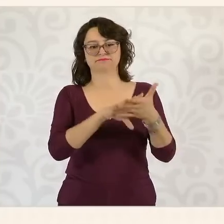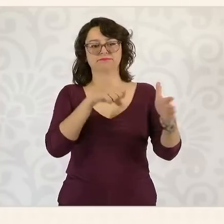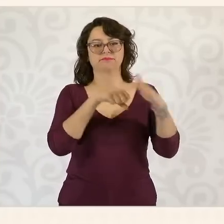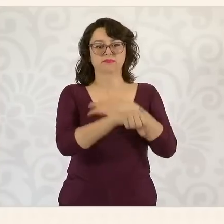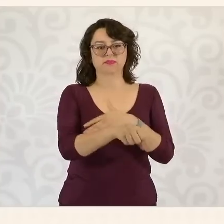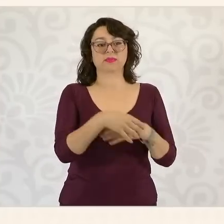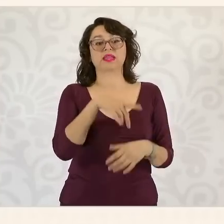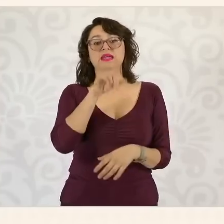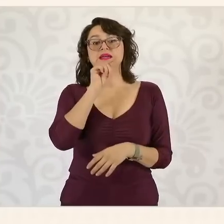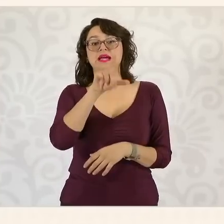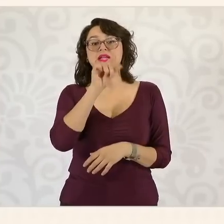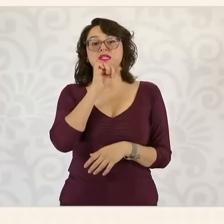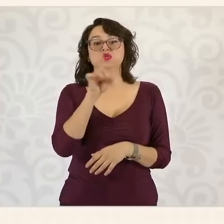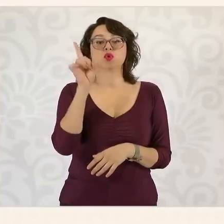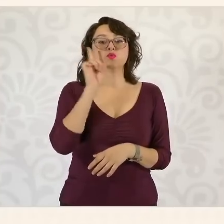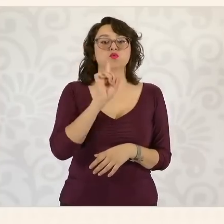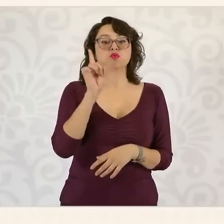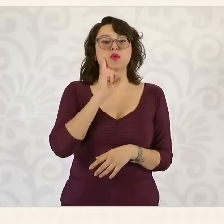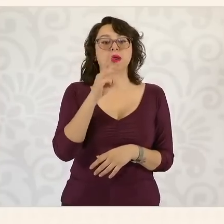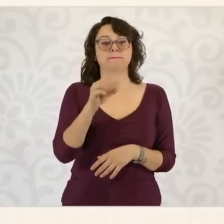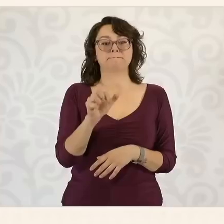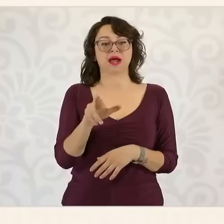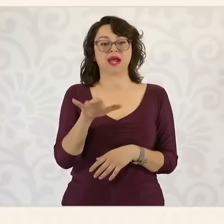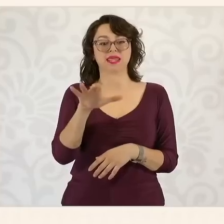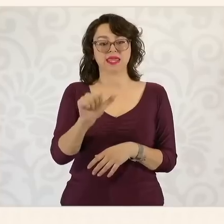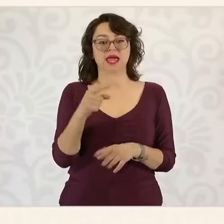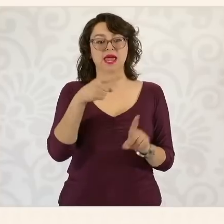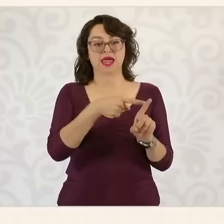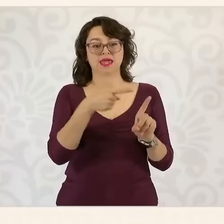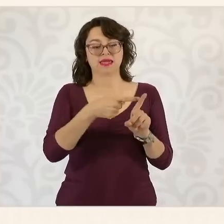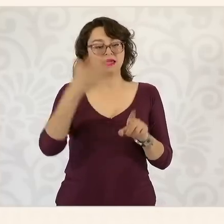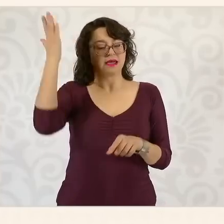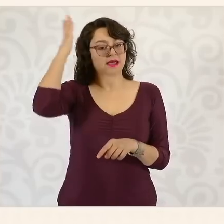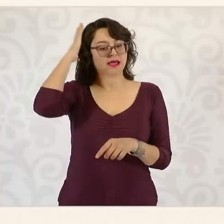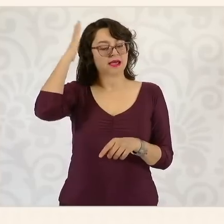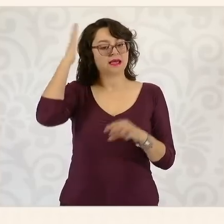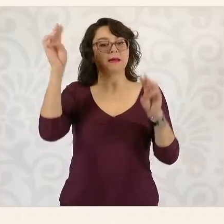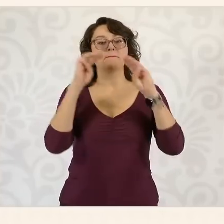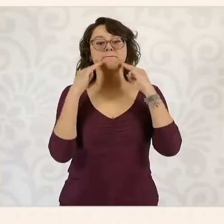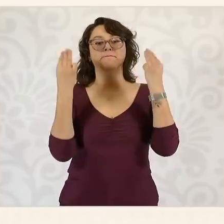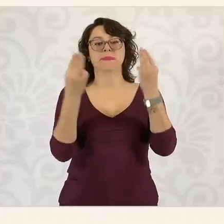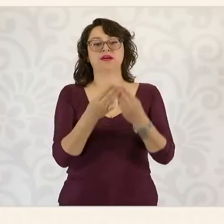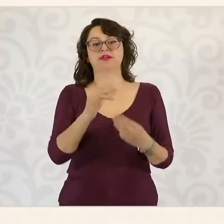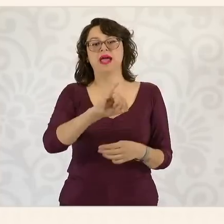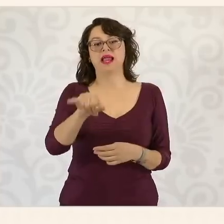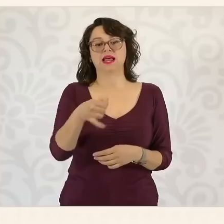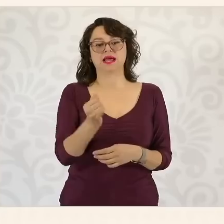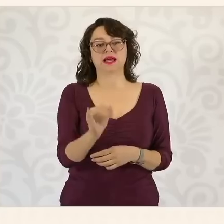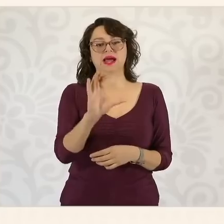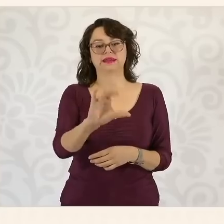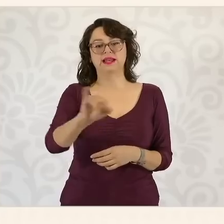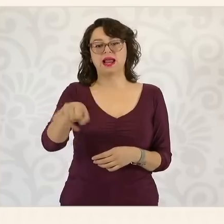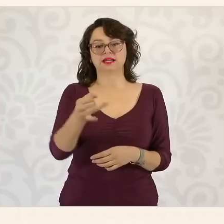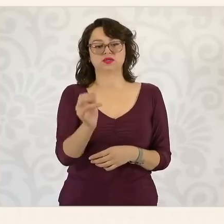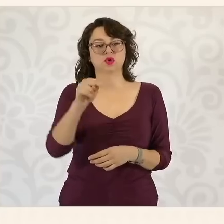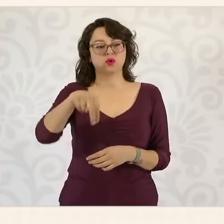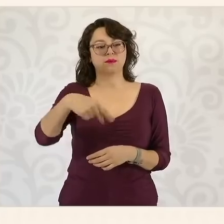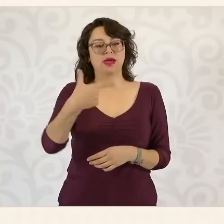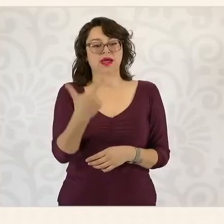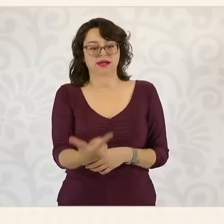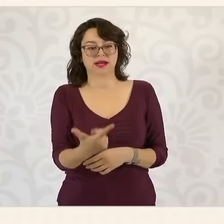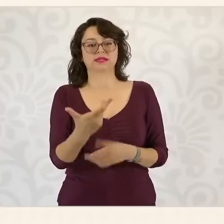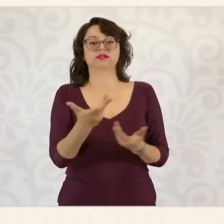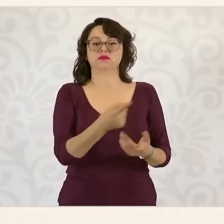Seguridad detuvieron a María del Rosario N., operadora de Cártel Jalisco Nueva Generación, quien era buscada por autoridades de Estados Unidos por tráfico de